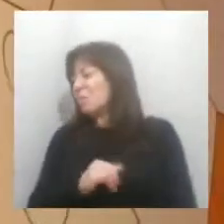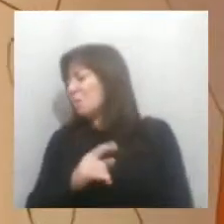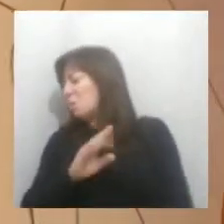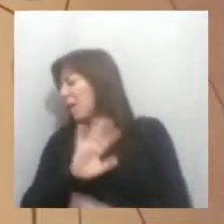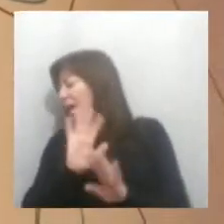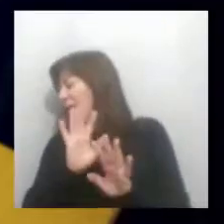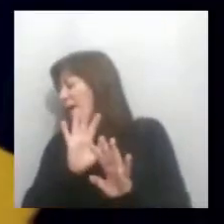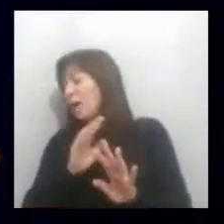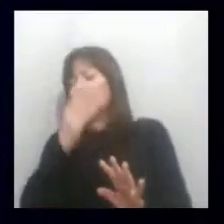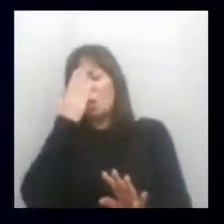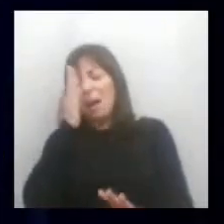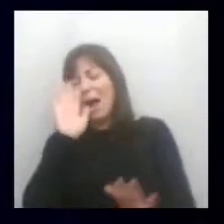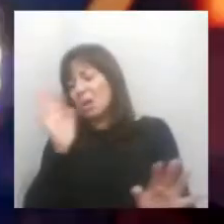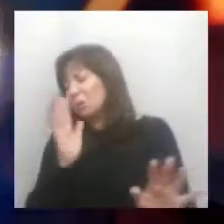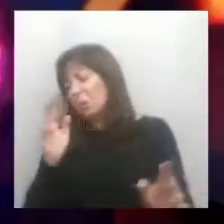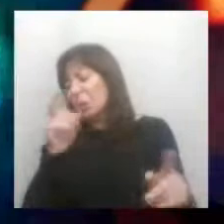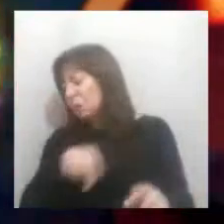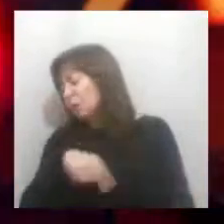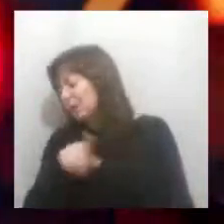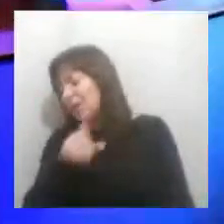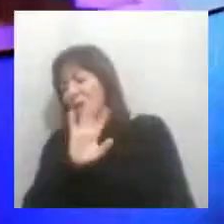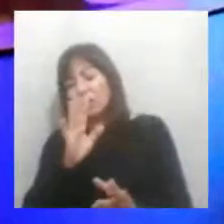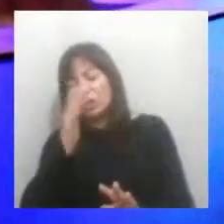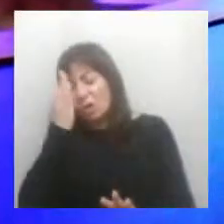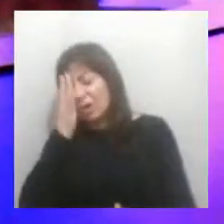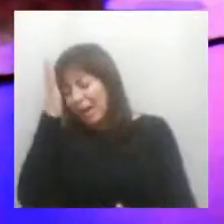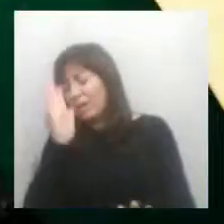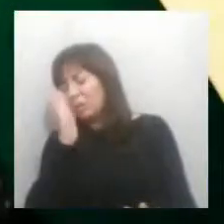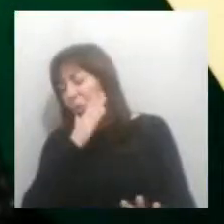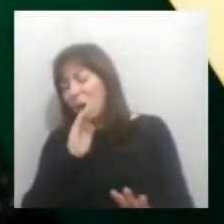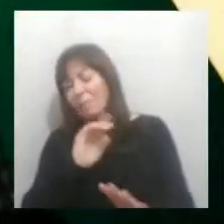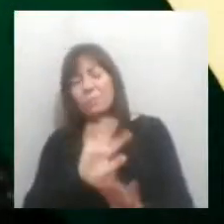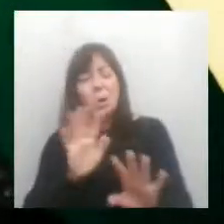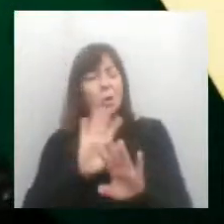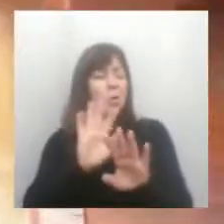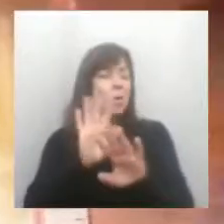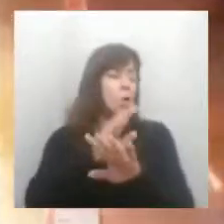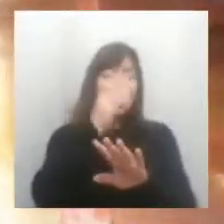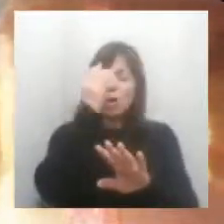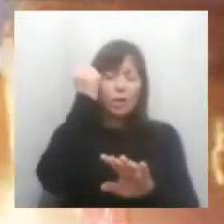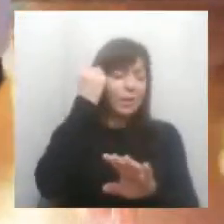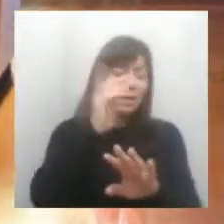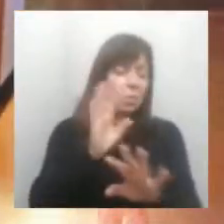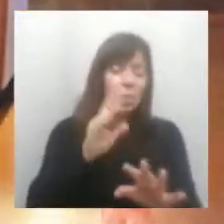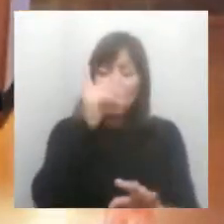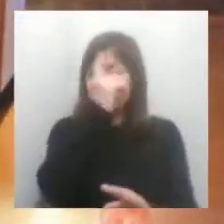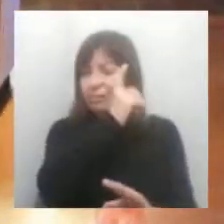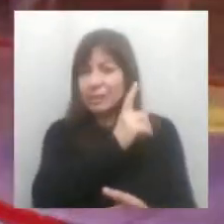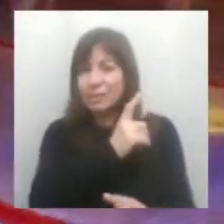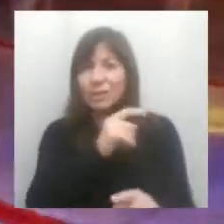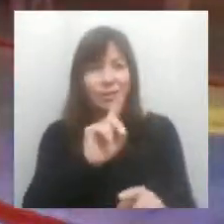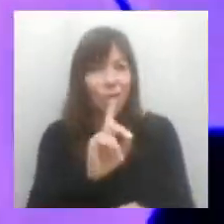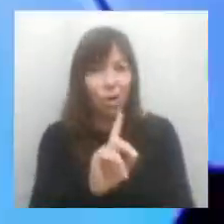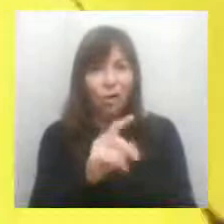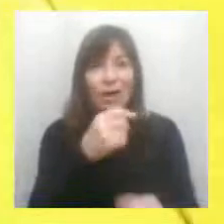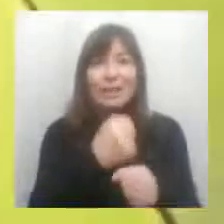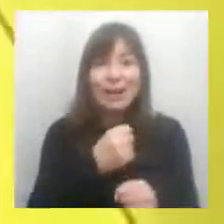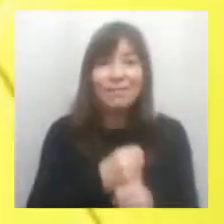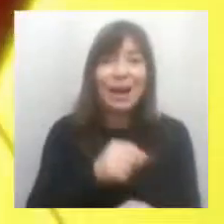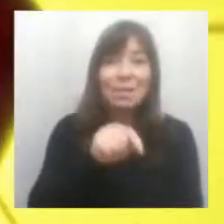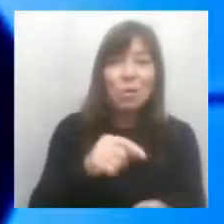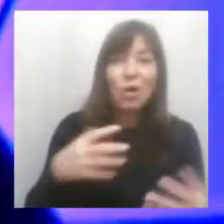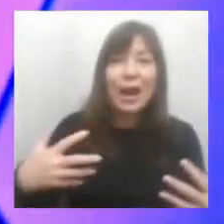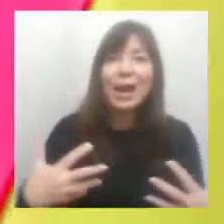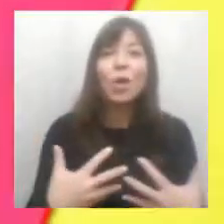yo soy malo para las matemáticas, no tengo talento, o no las entiendo, son muy complejas. Aquí trabajamos en conjunto